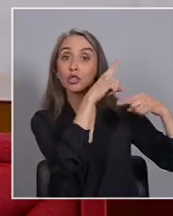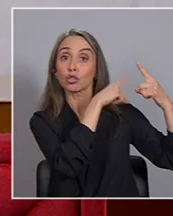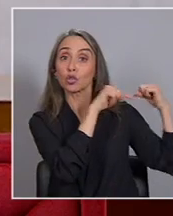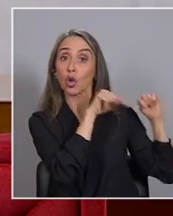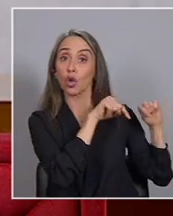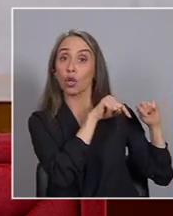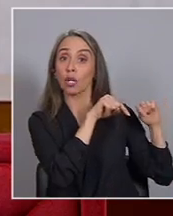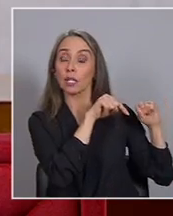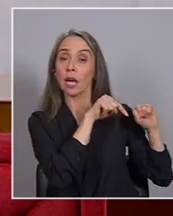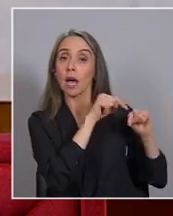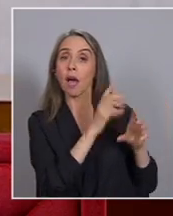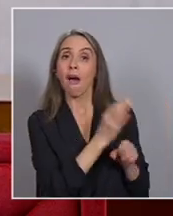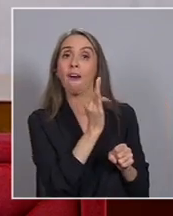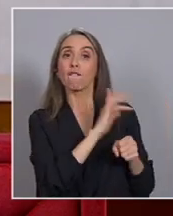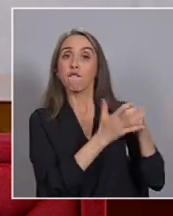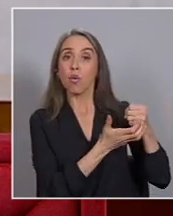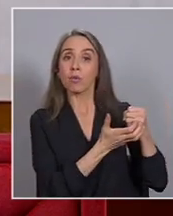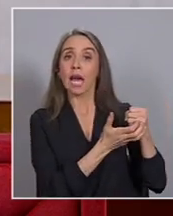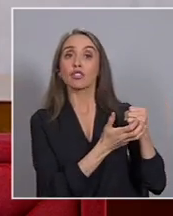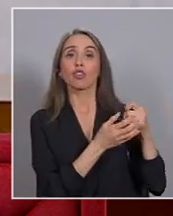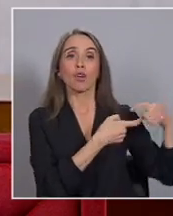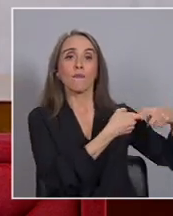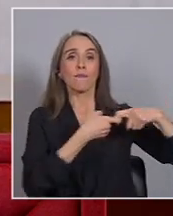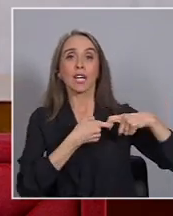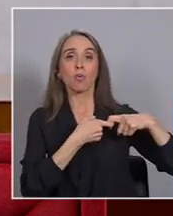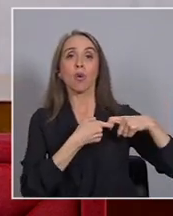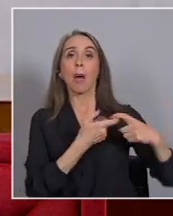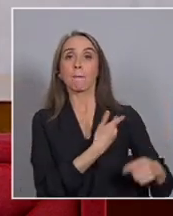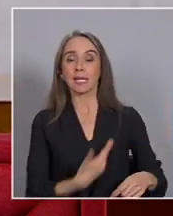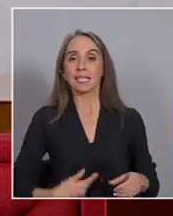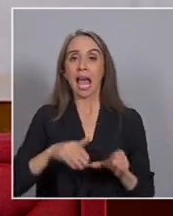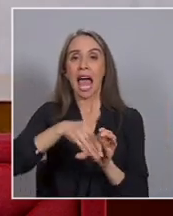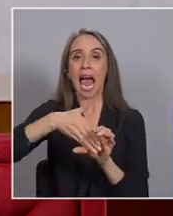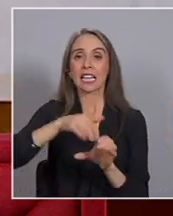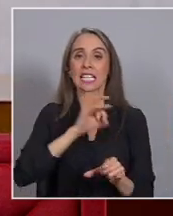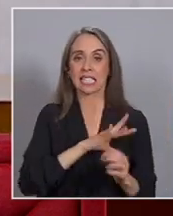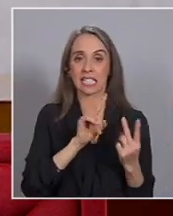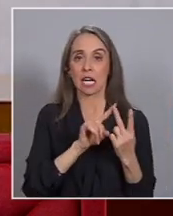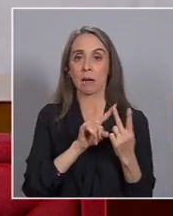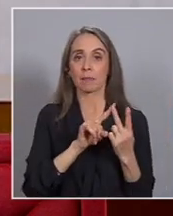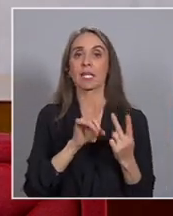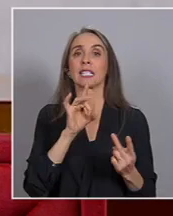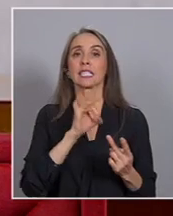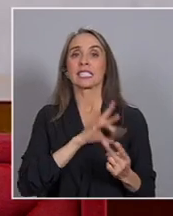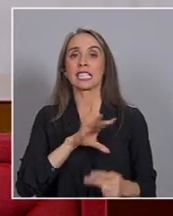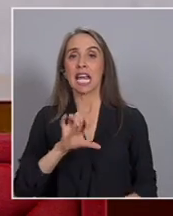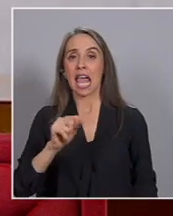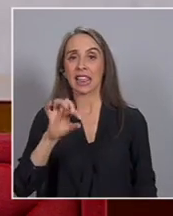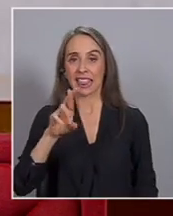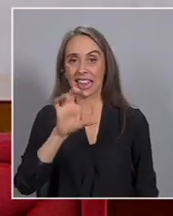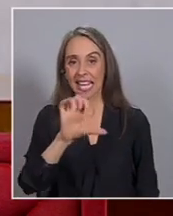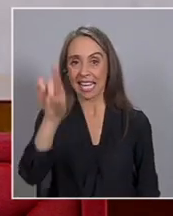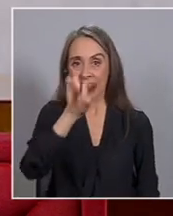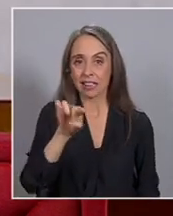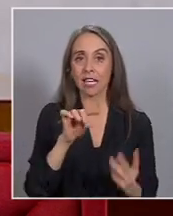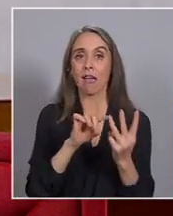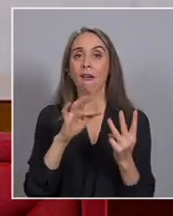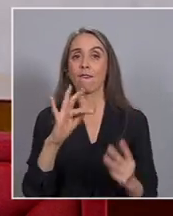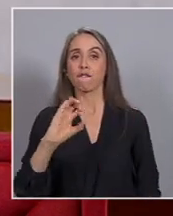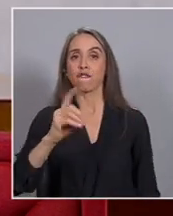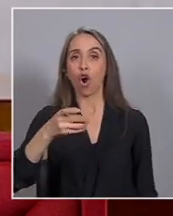las fundaciones ligadas a la Presidencia, Artesanías de Chile Chile Enter, la